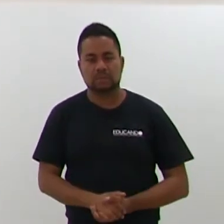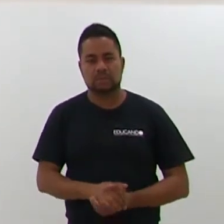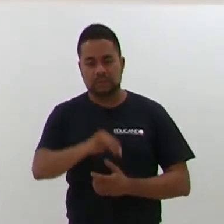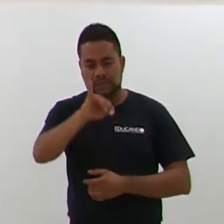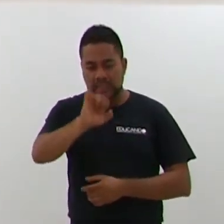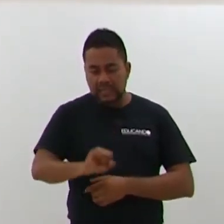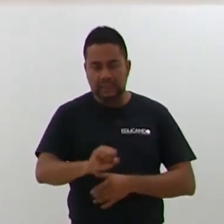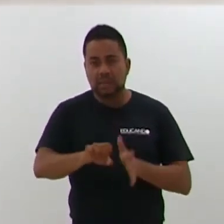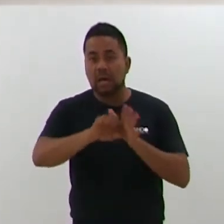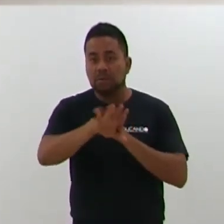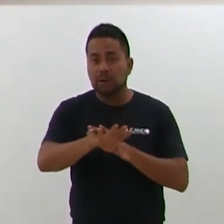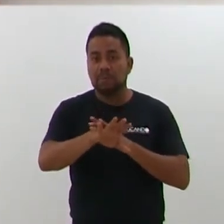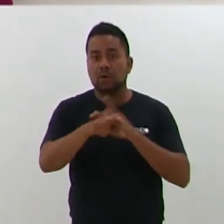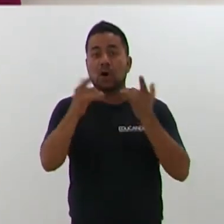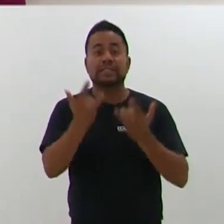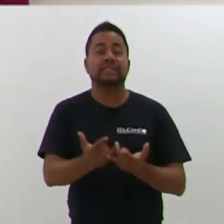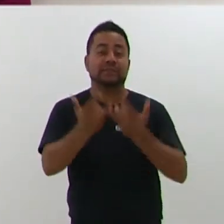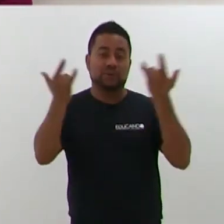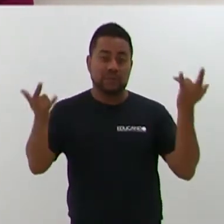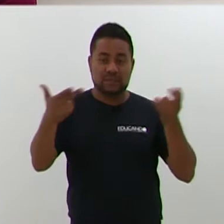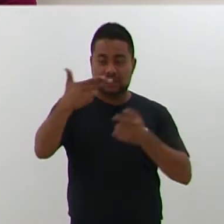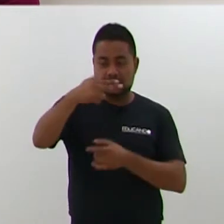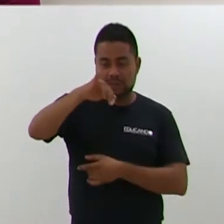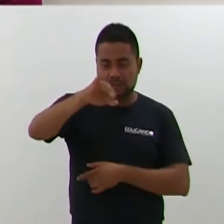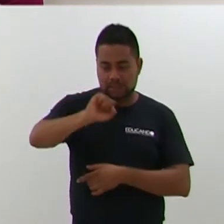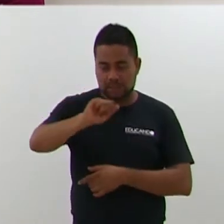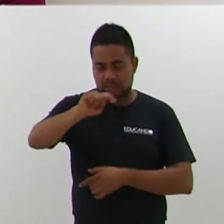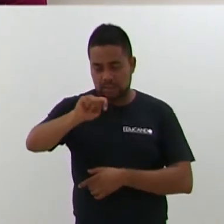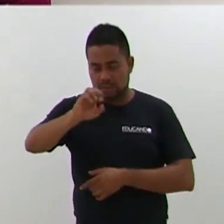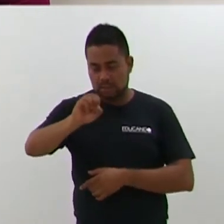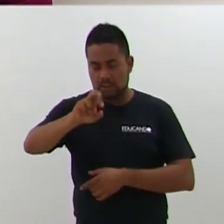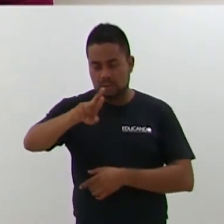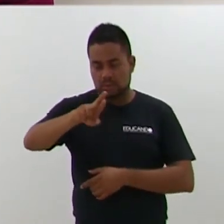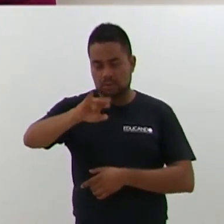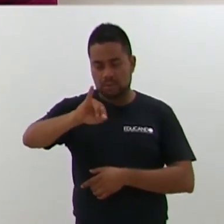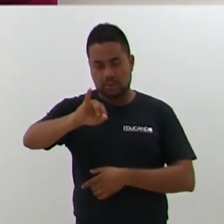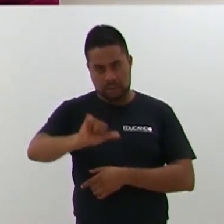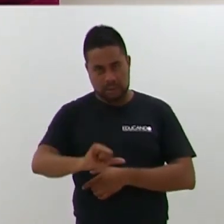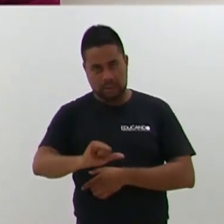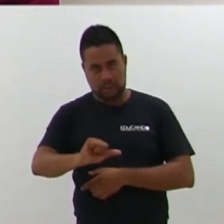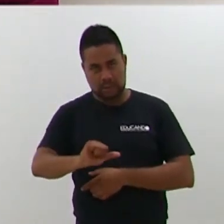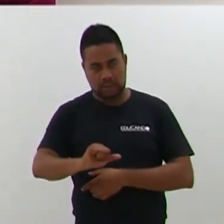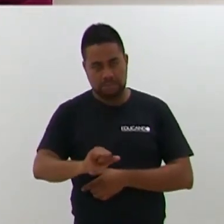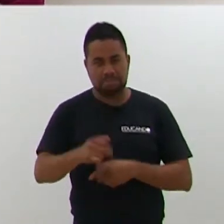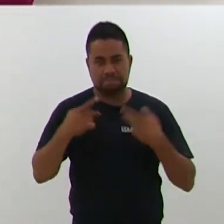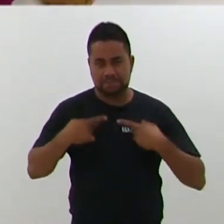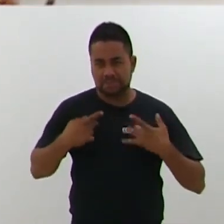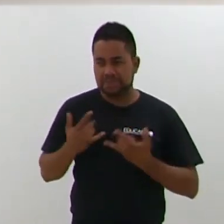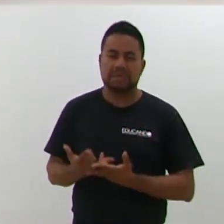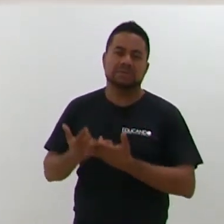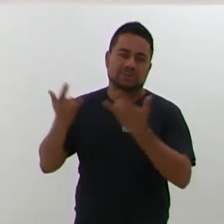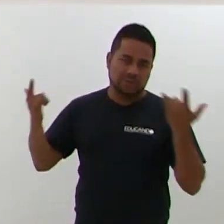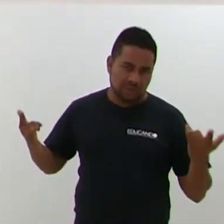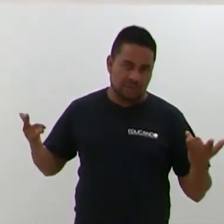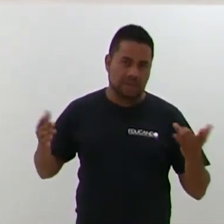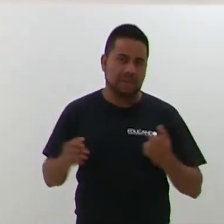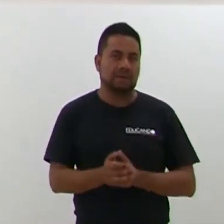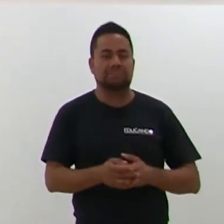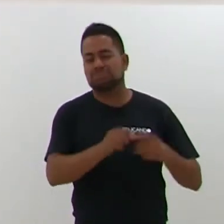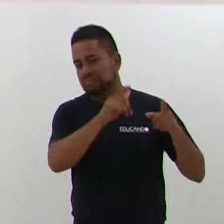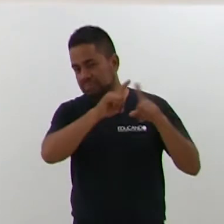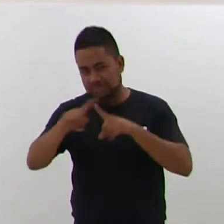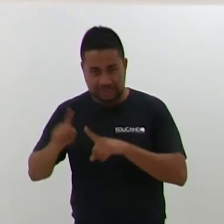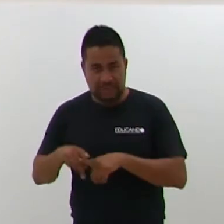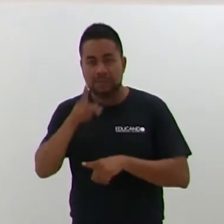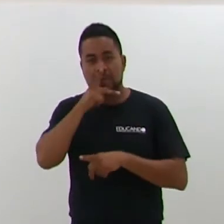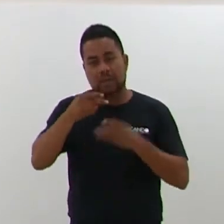Historia, ¿verdad? Historia, sí, está bien facilita esta. Historia, historiador, historias, todas las